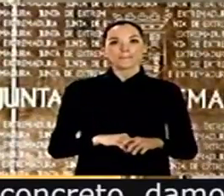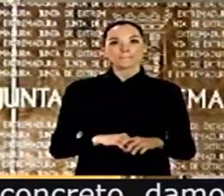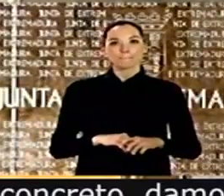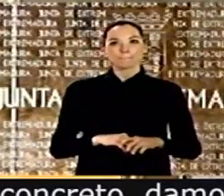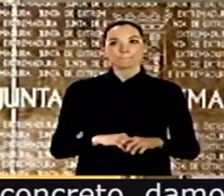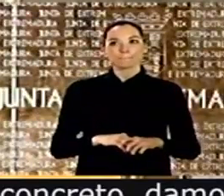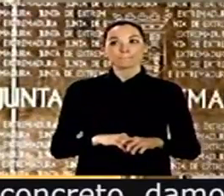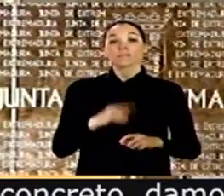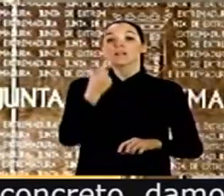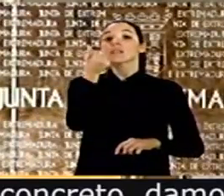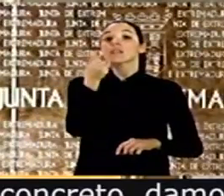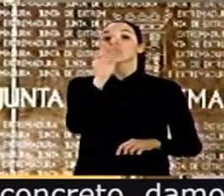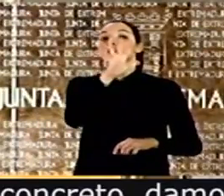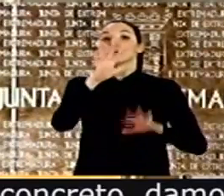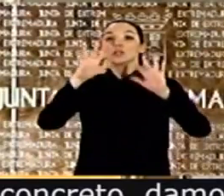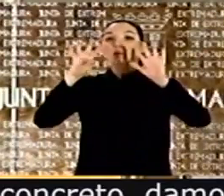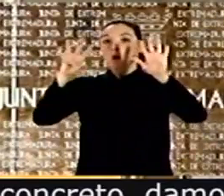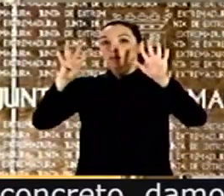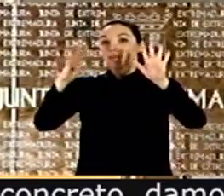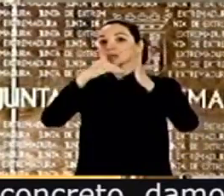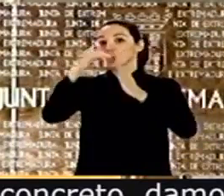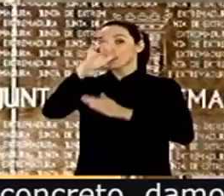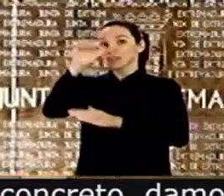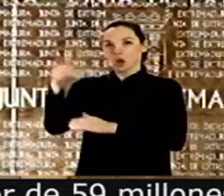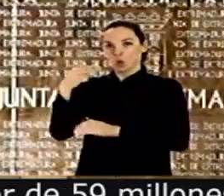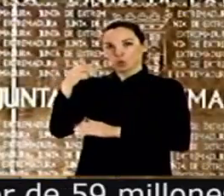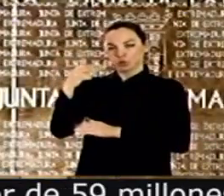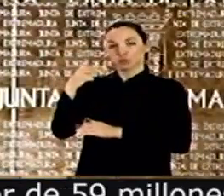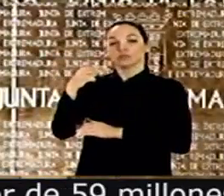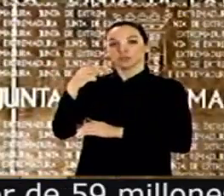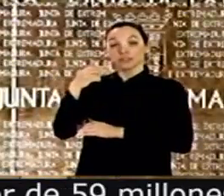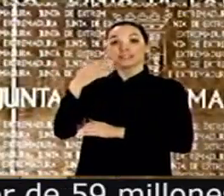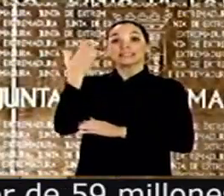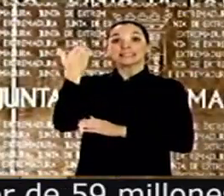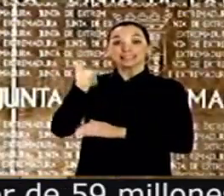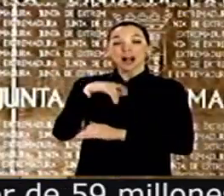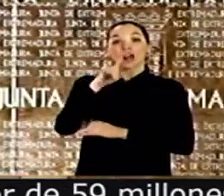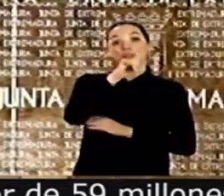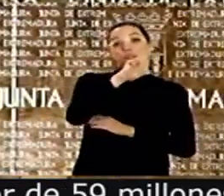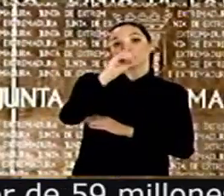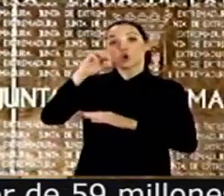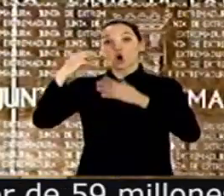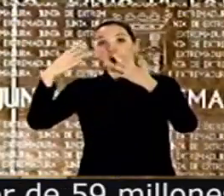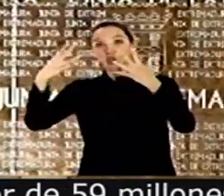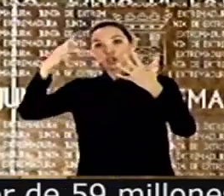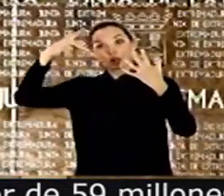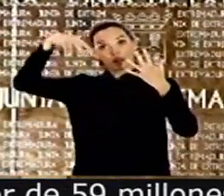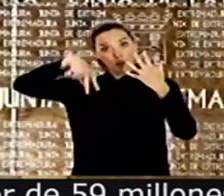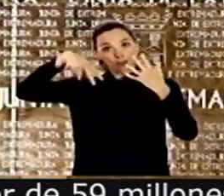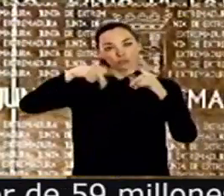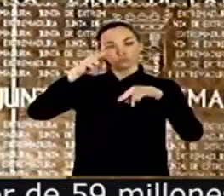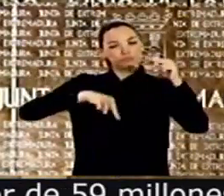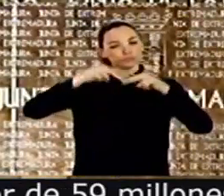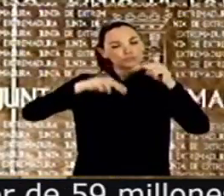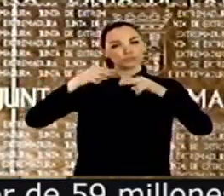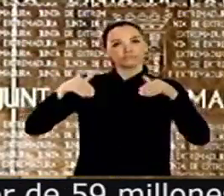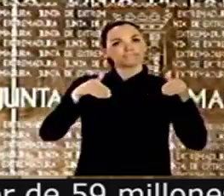valor de 59 millones de euros. Ya son más de 108 kilómetros los que se han construido.